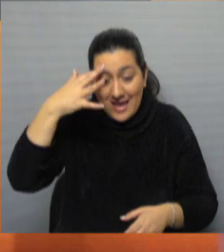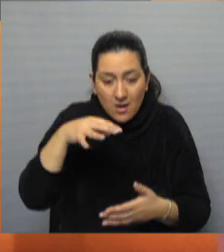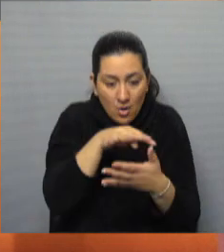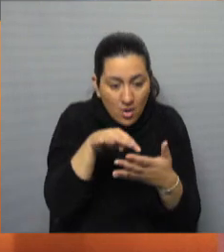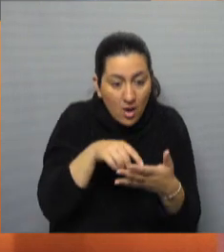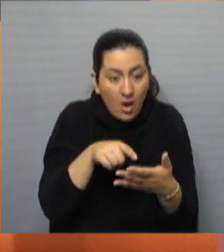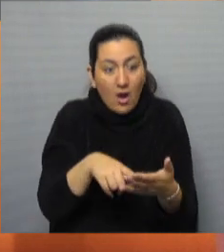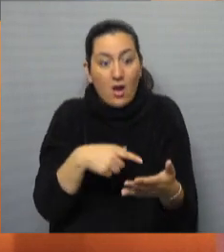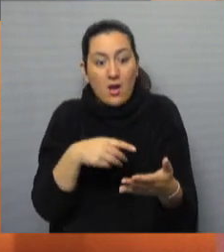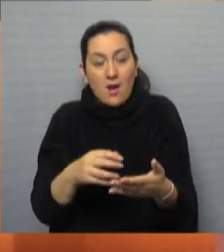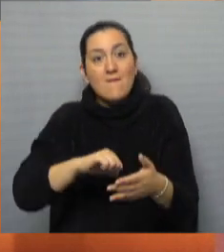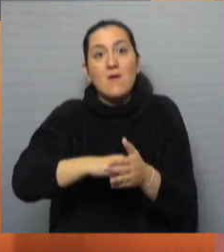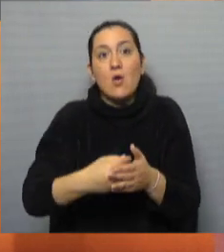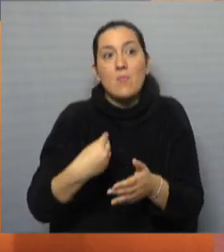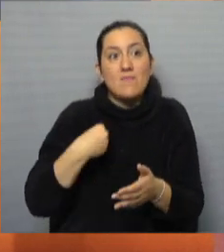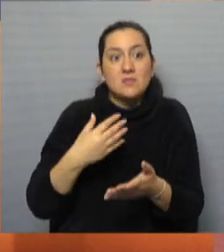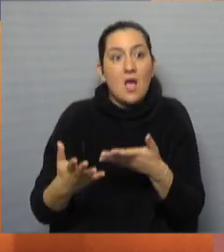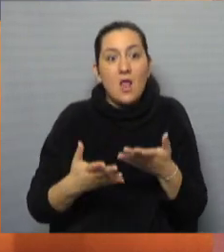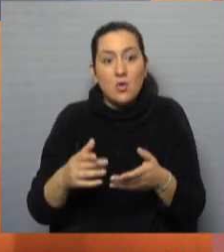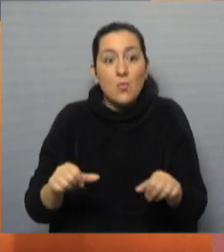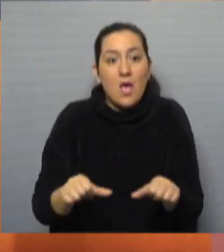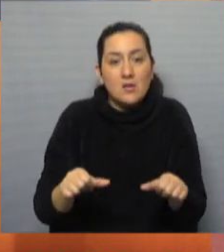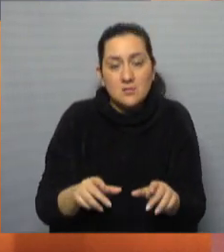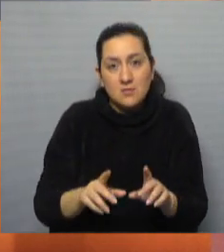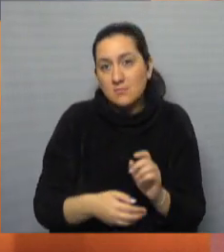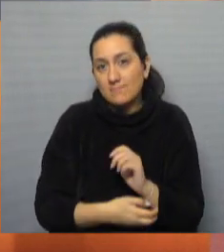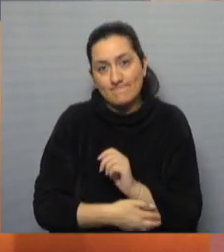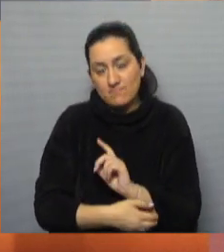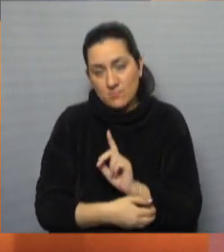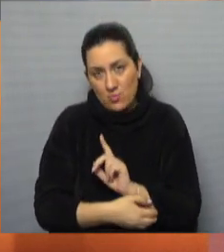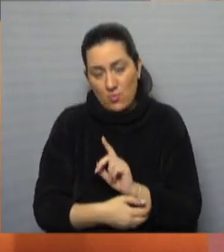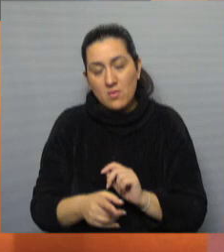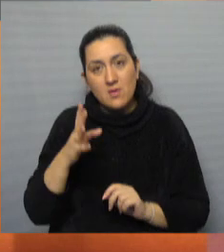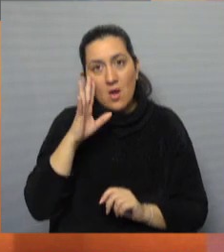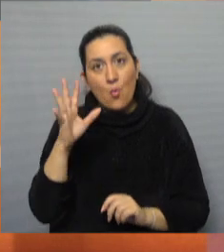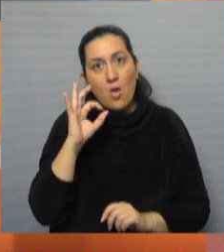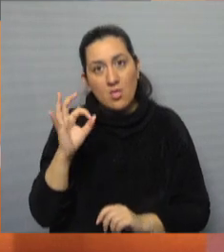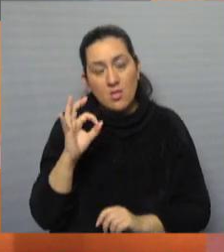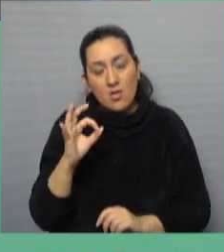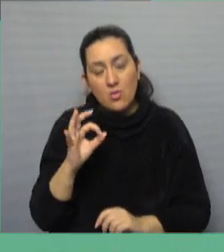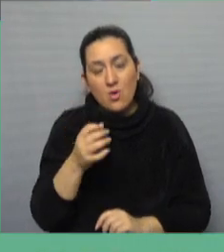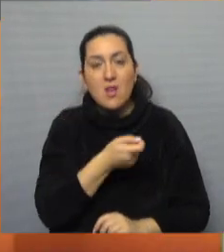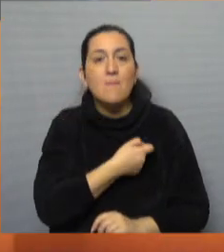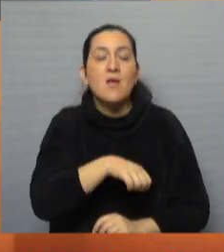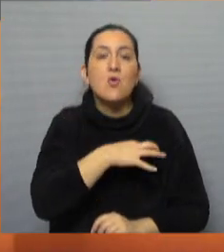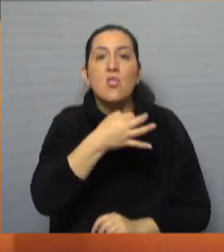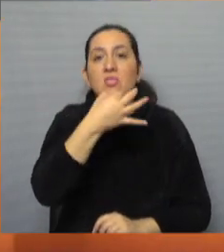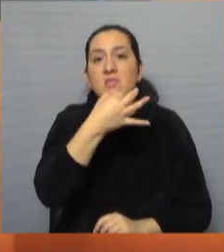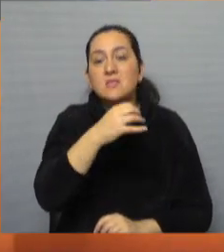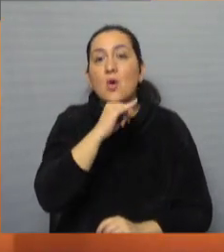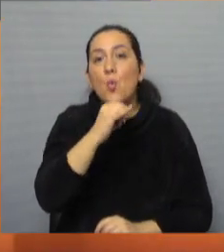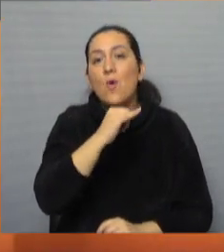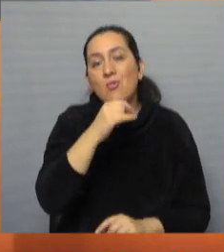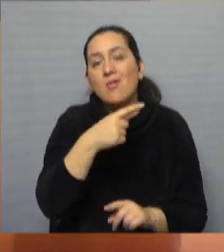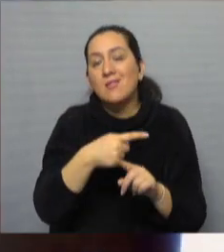tecnología bien la primera cosa lo definiste perfectamente es justamente el cuento del tío pero si lo 21 como por